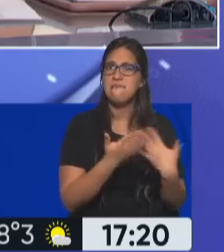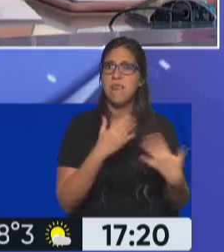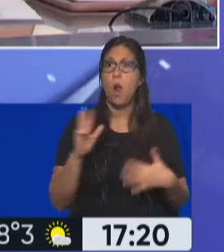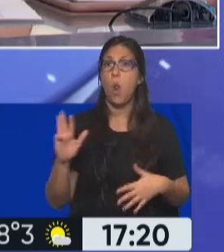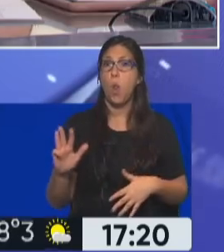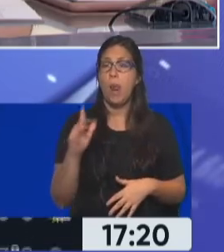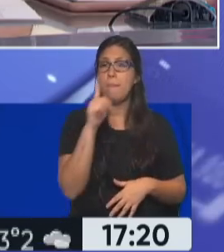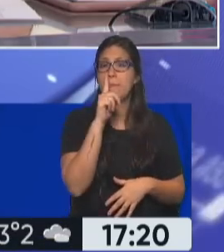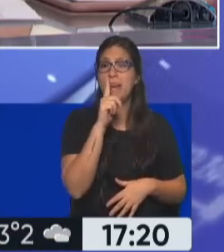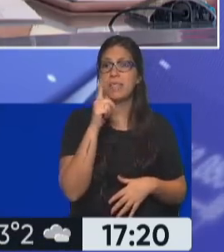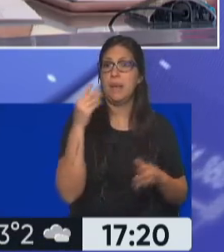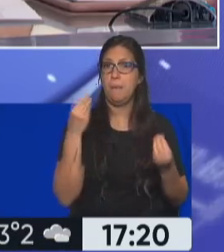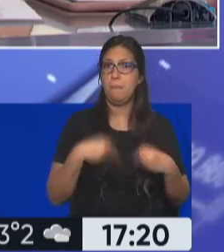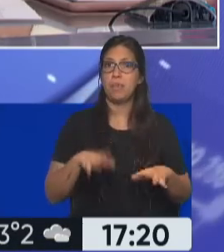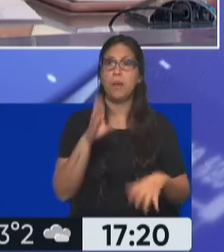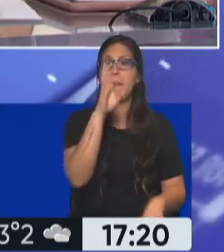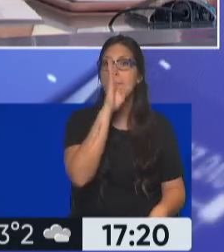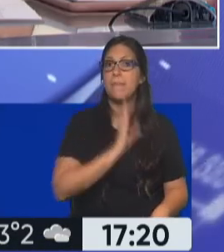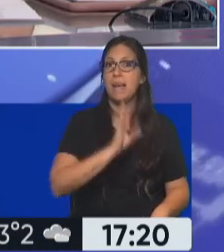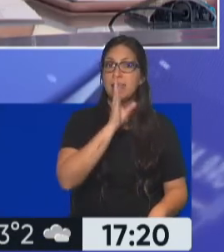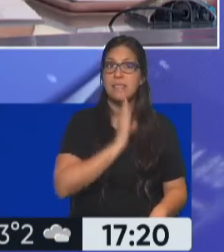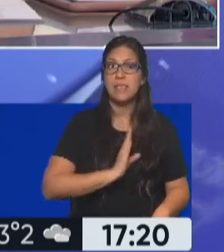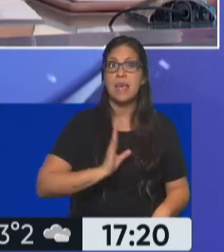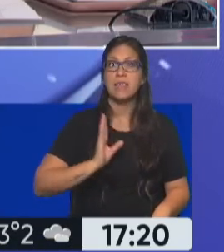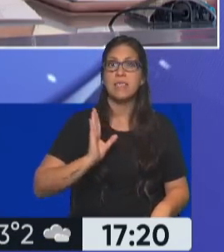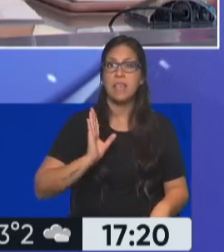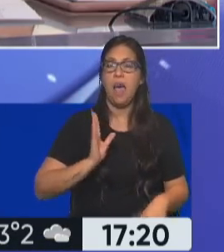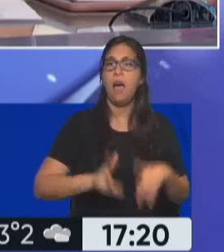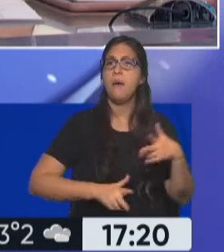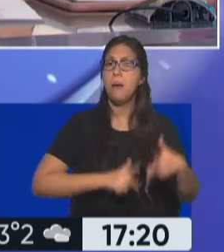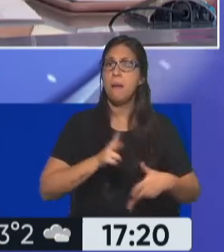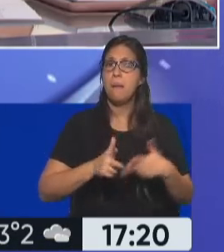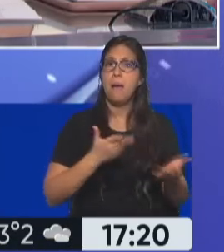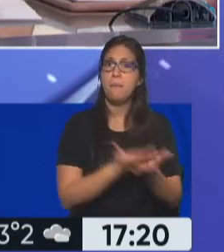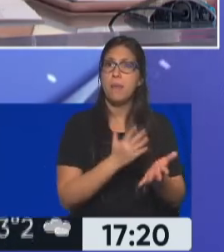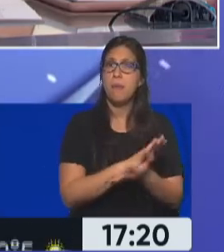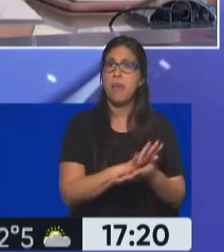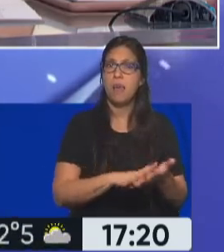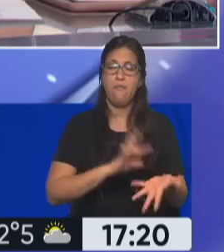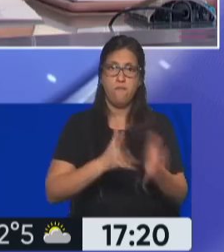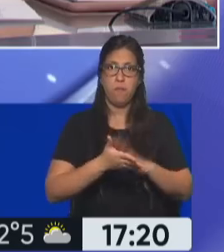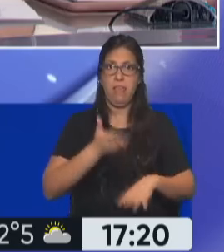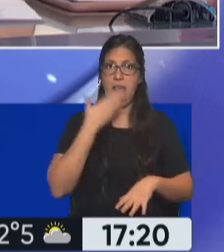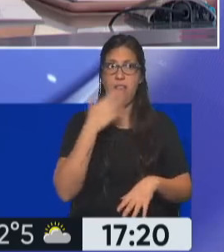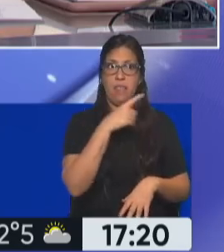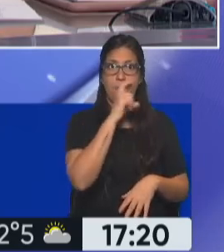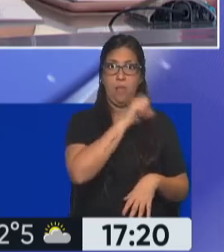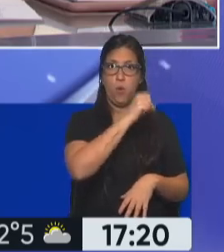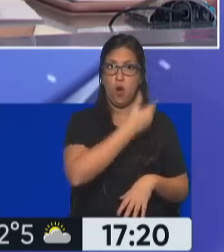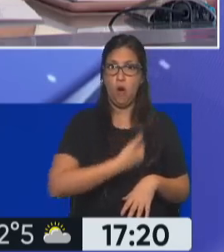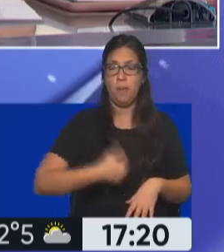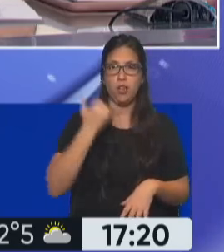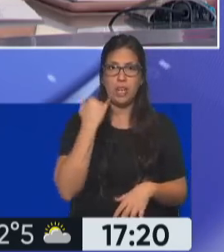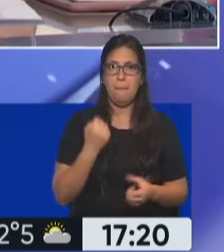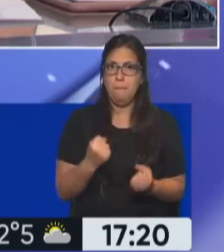ser un Lula que arrancó con mucha más paciencia y ya la forma, la narrativa, la forma en la que se refiere al gobierno de Nicolás Maduro parece ir un